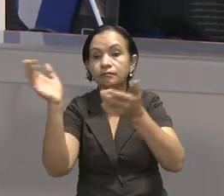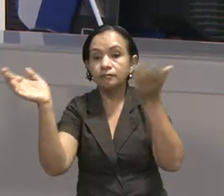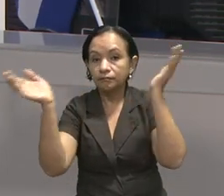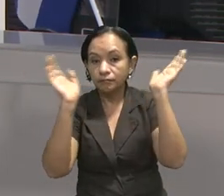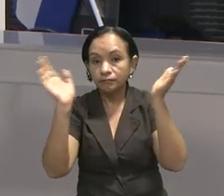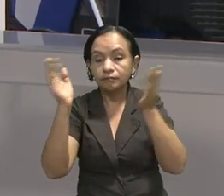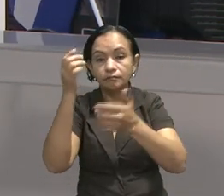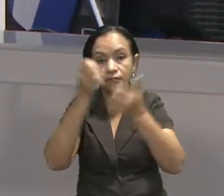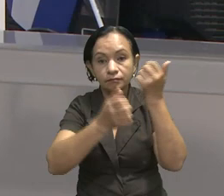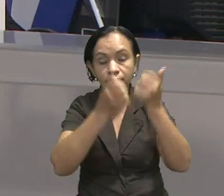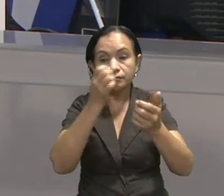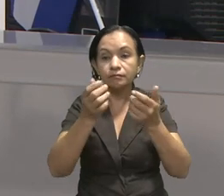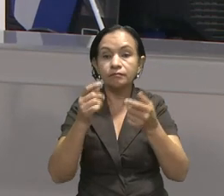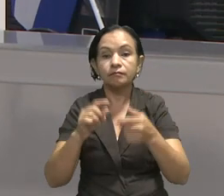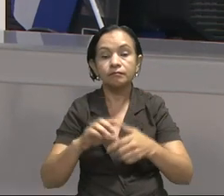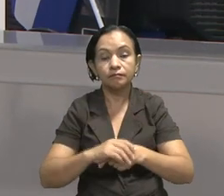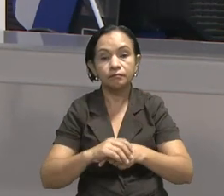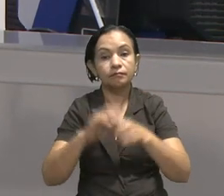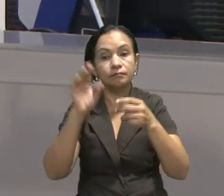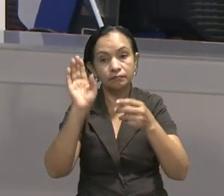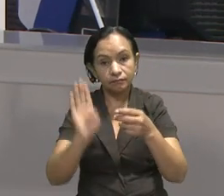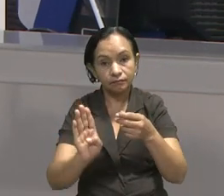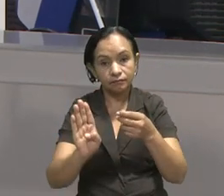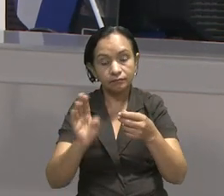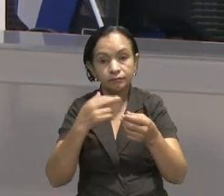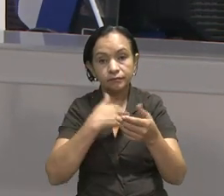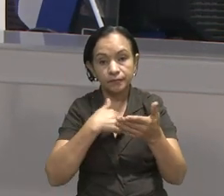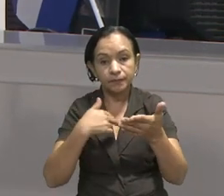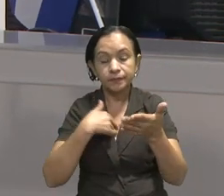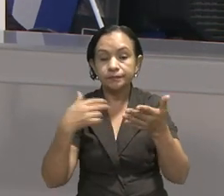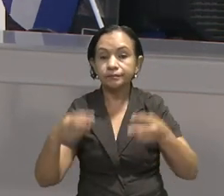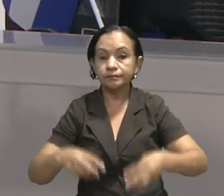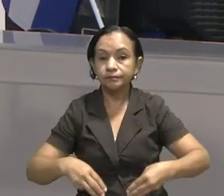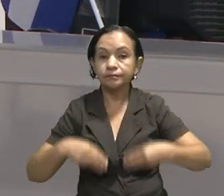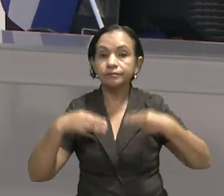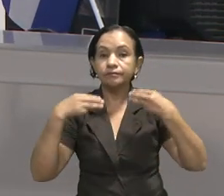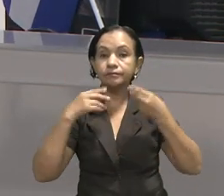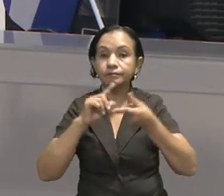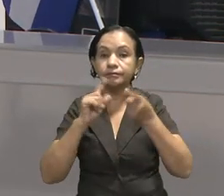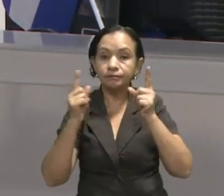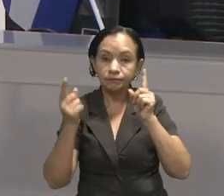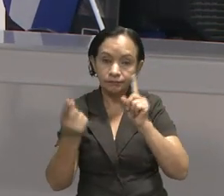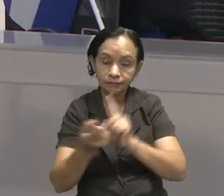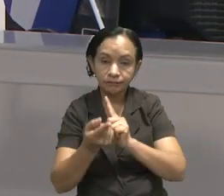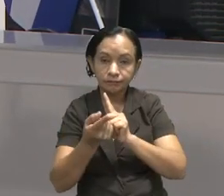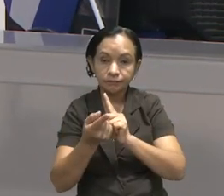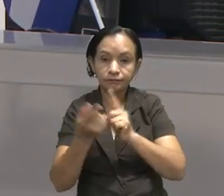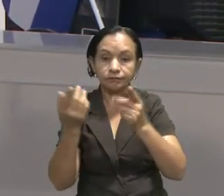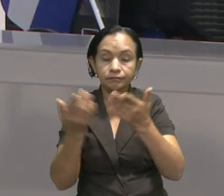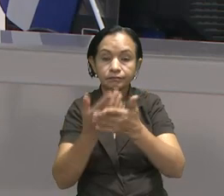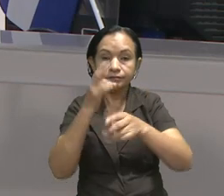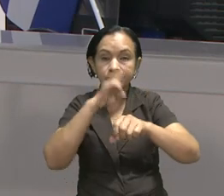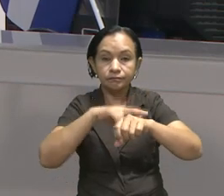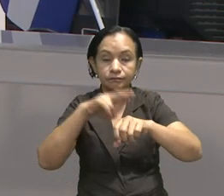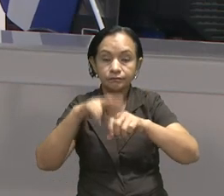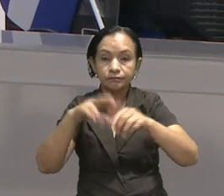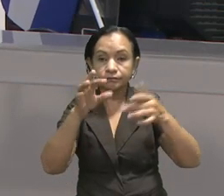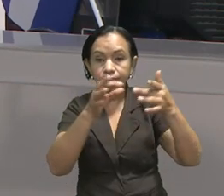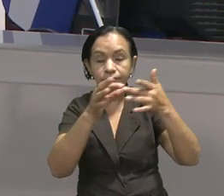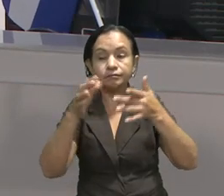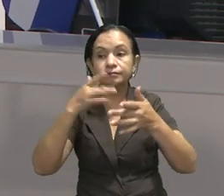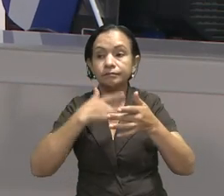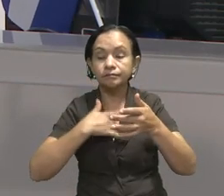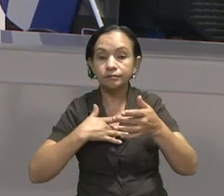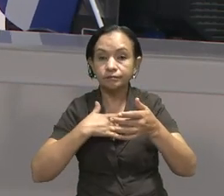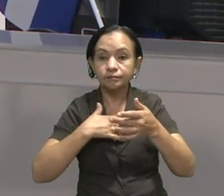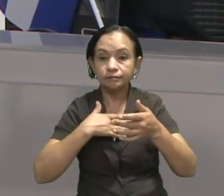y problemas de competencia. B, emitir, modernizar, reformar y derogar las normativas específicas